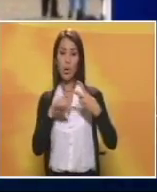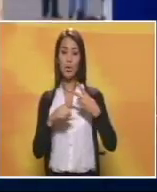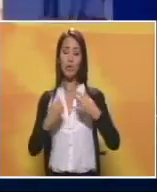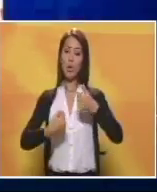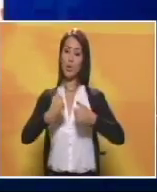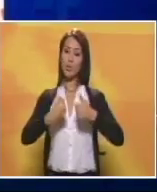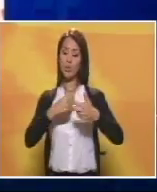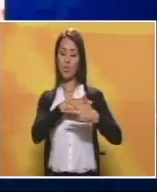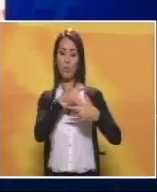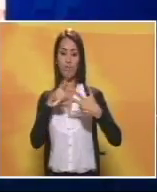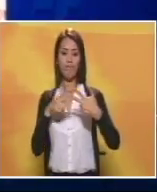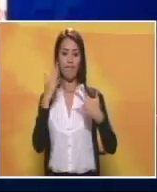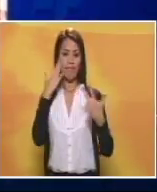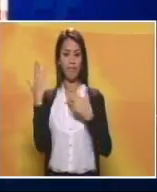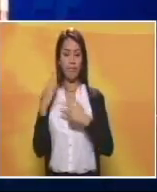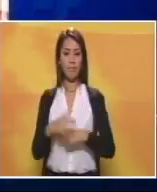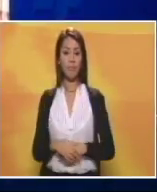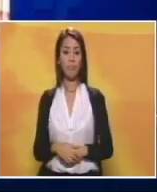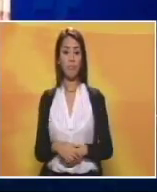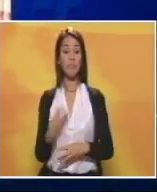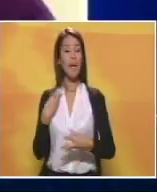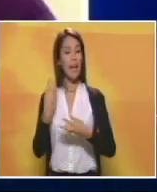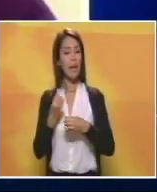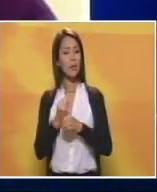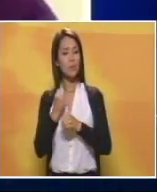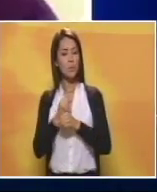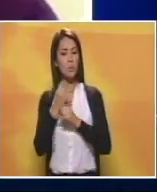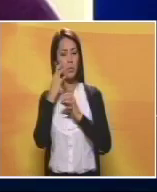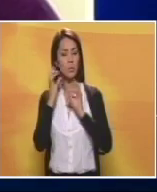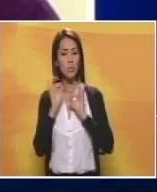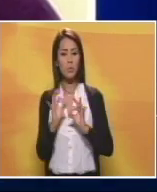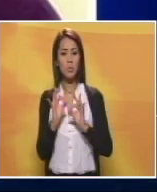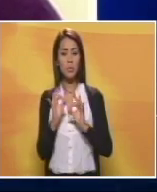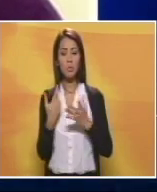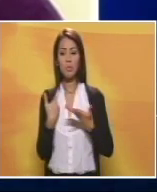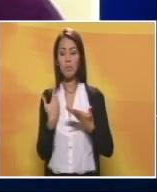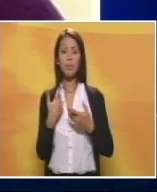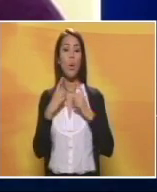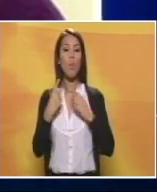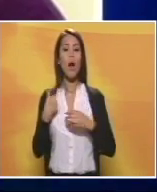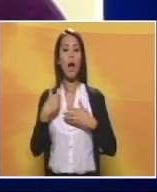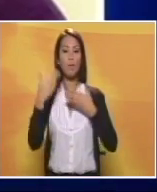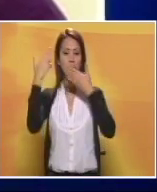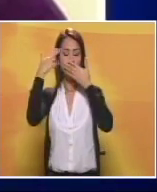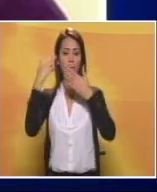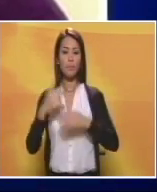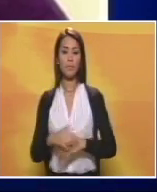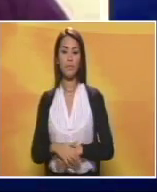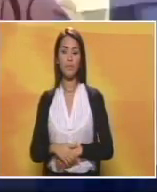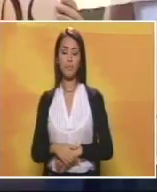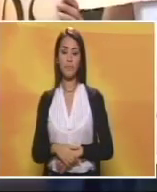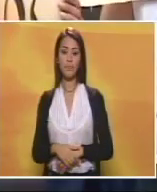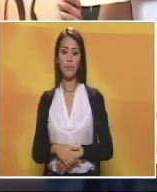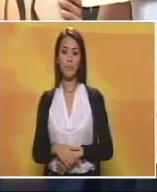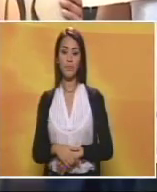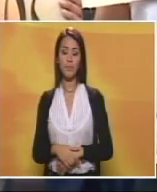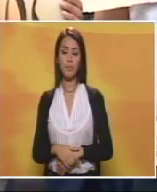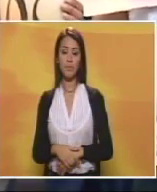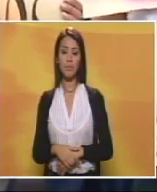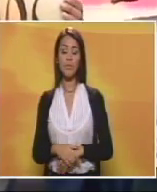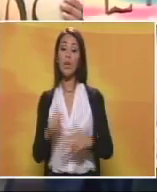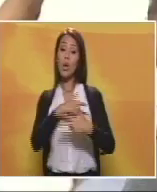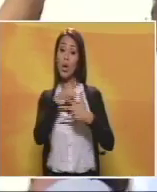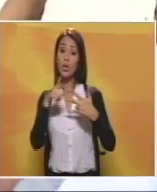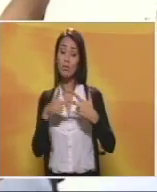conductor Efraín Segarra, desaparecidos mientras realizaban una cobertura sobre las condiciones de vida de los pobladores en esta zona. Se conoció que los